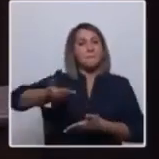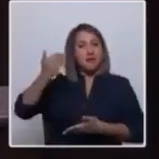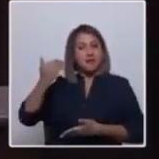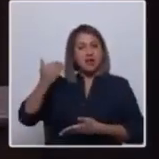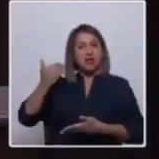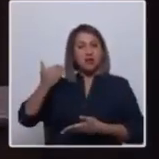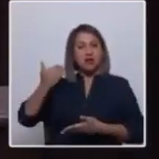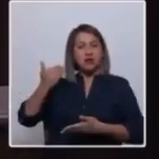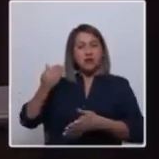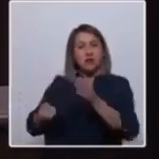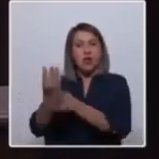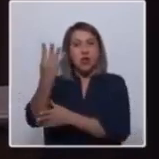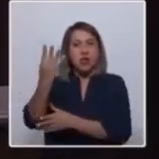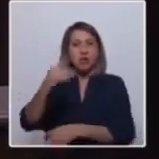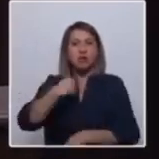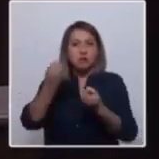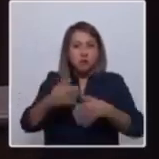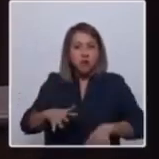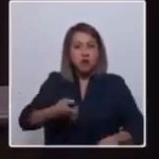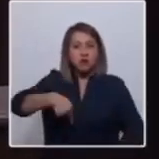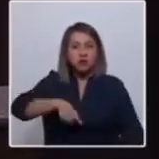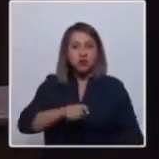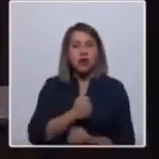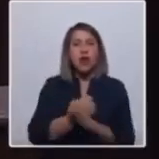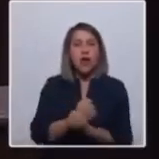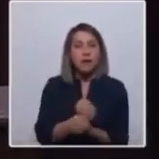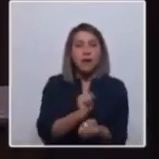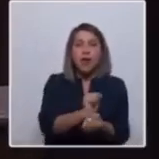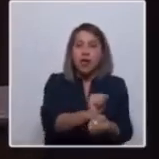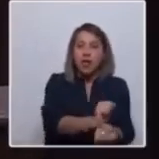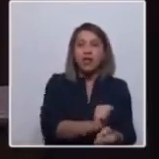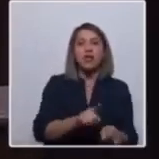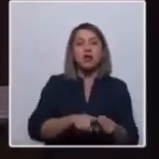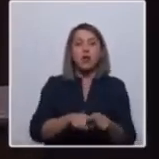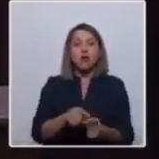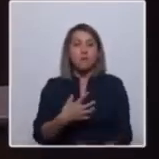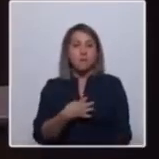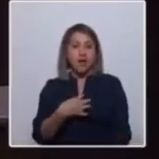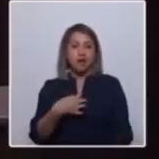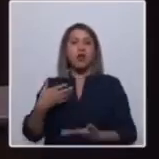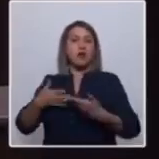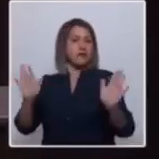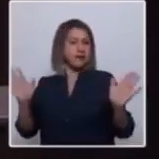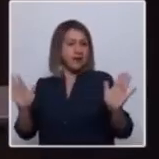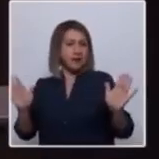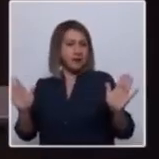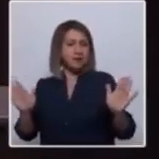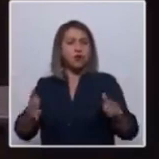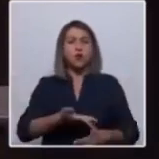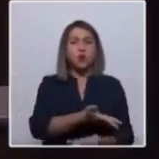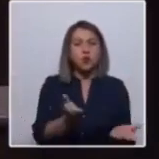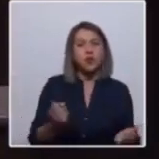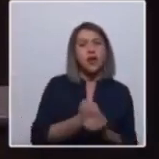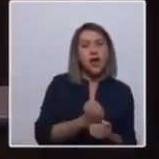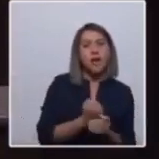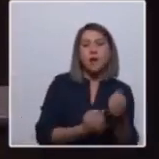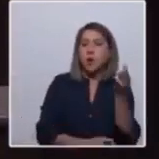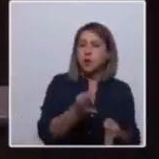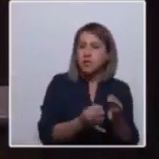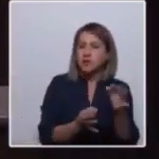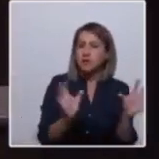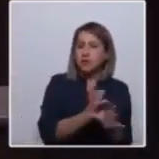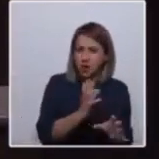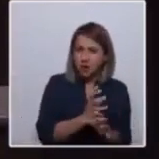deje obsoletos. Ustedes aman la esclavitud y le tienen miedo a la libertad. Ustedes aman la injusticia y la